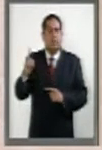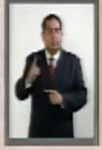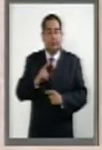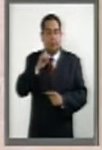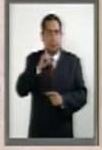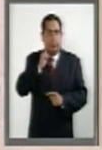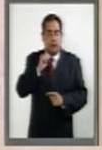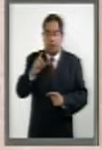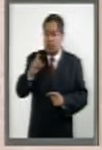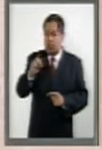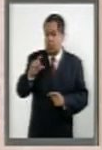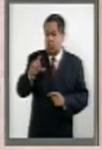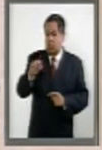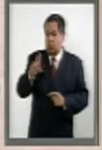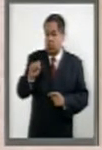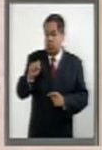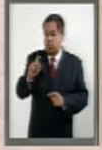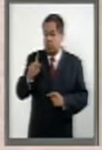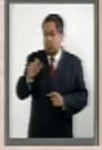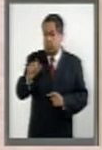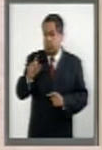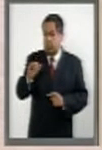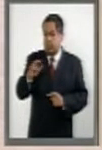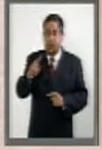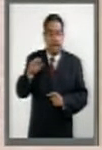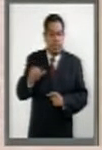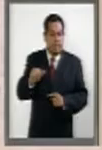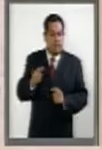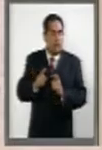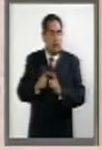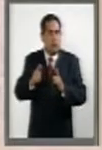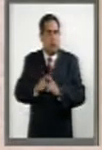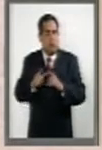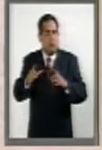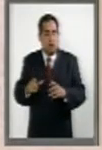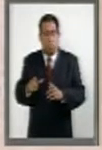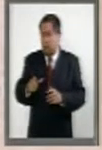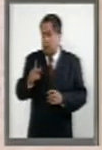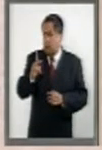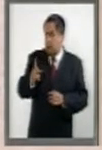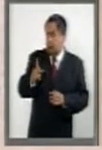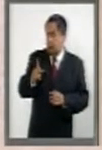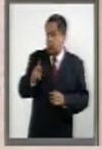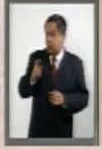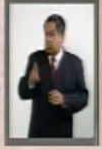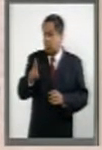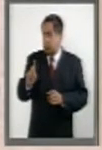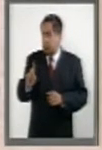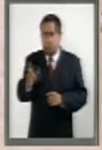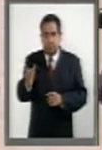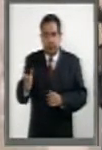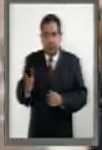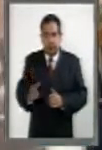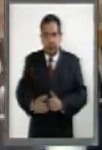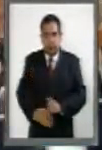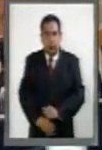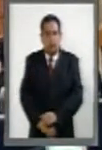la senadora Dolores Padierna Luna, del Grupo Parlamentario del Partido de la Revolución Democrática.